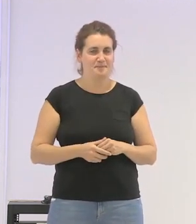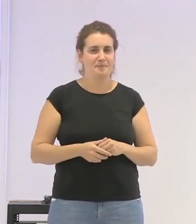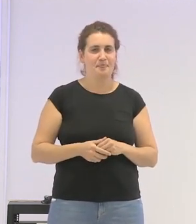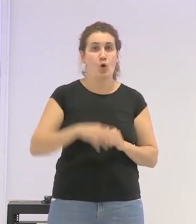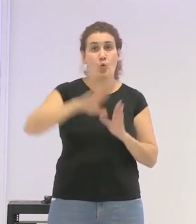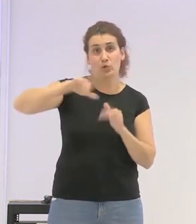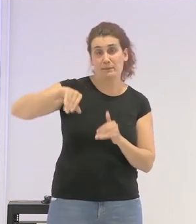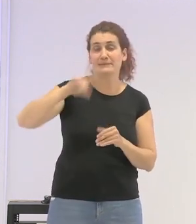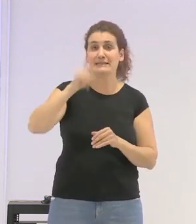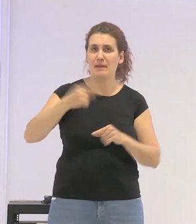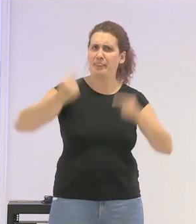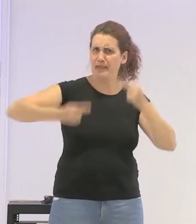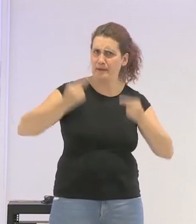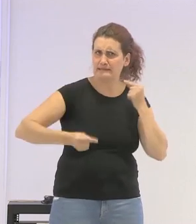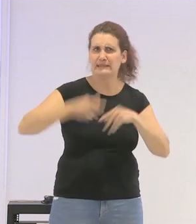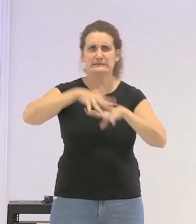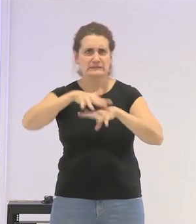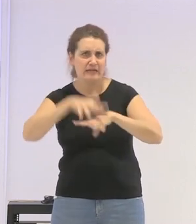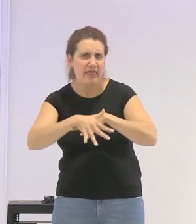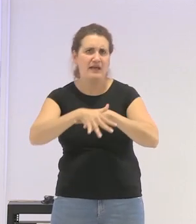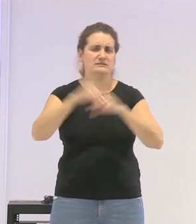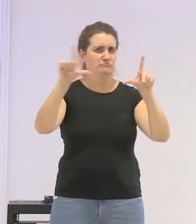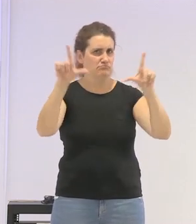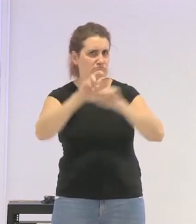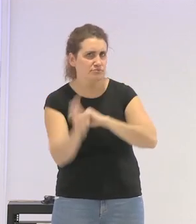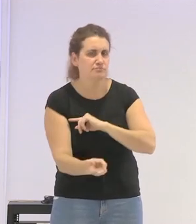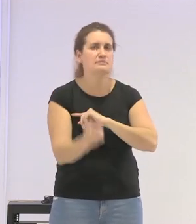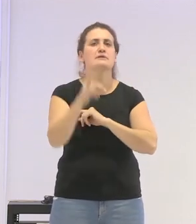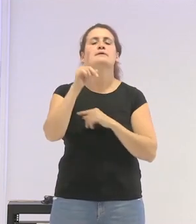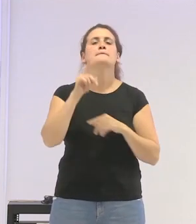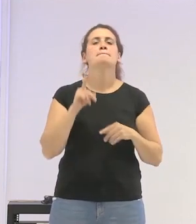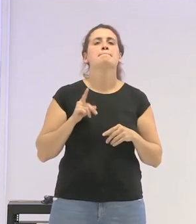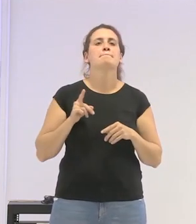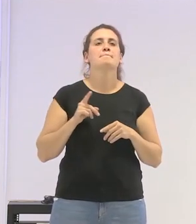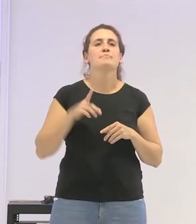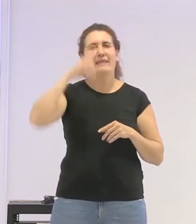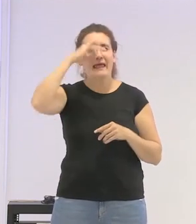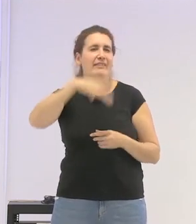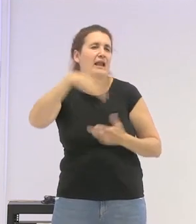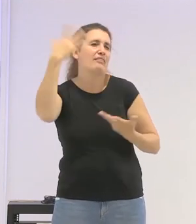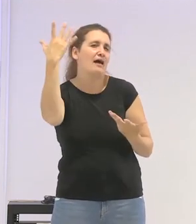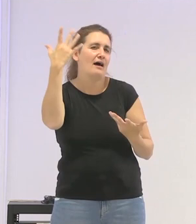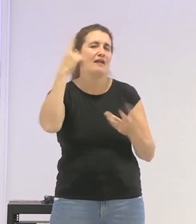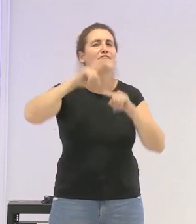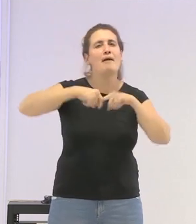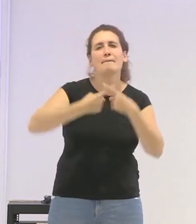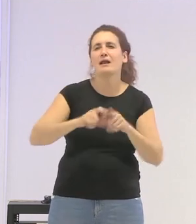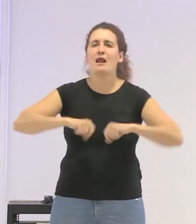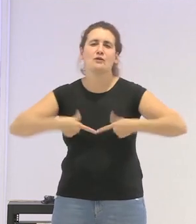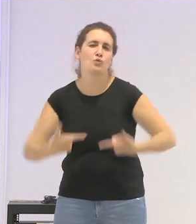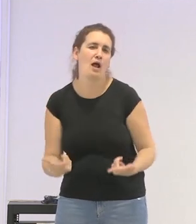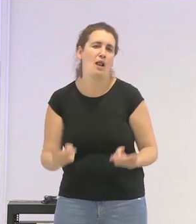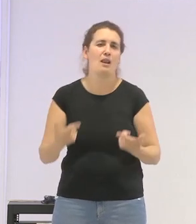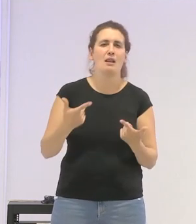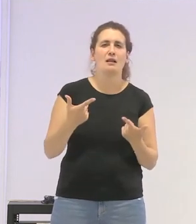habido debates en medios y en redes en relación pues a esta idea de idealización de la familia, de una